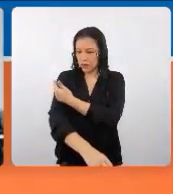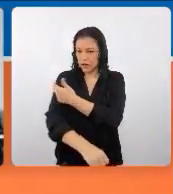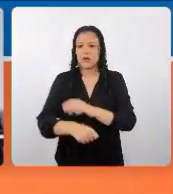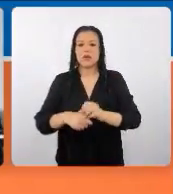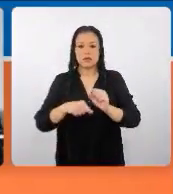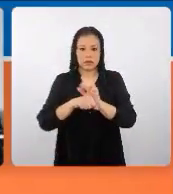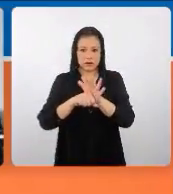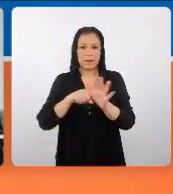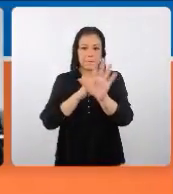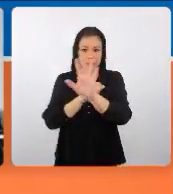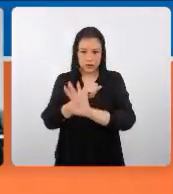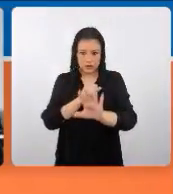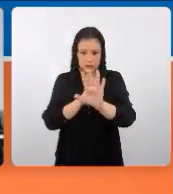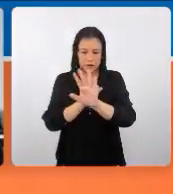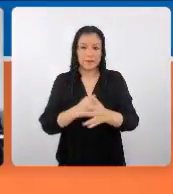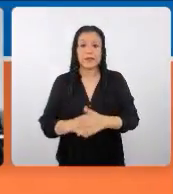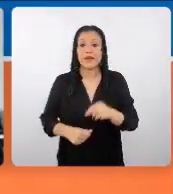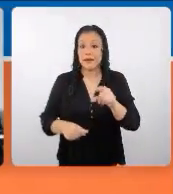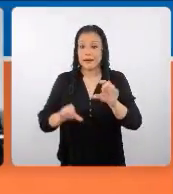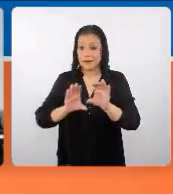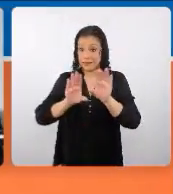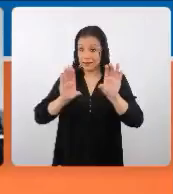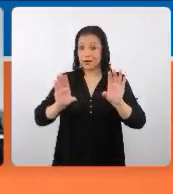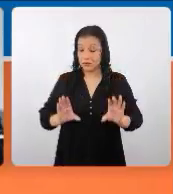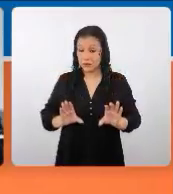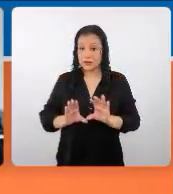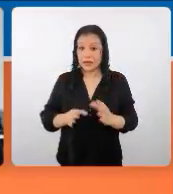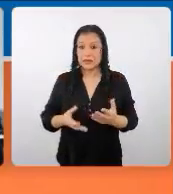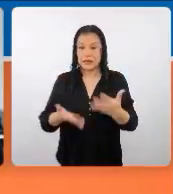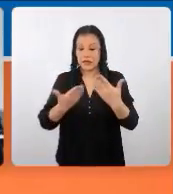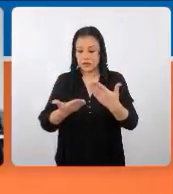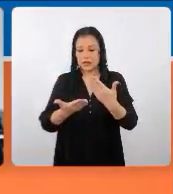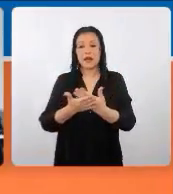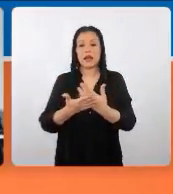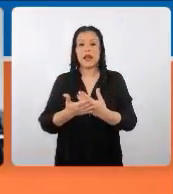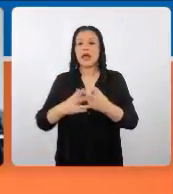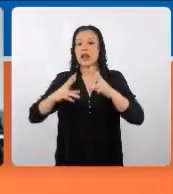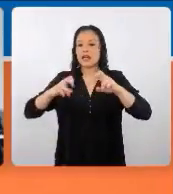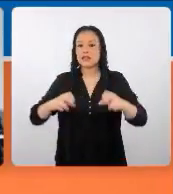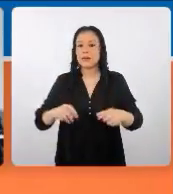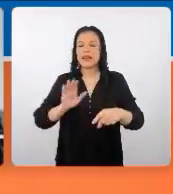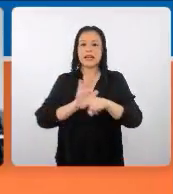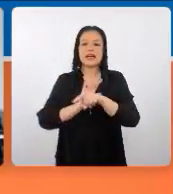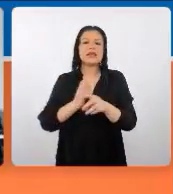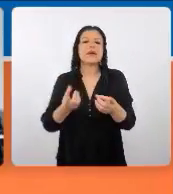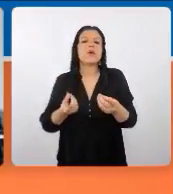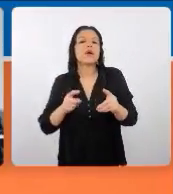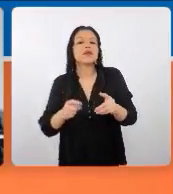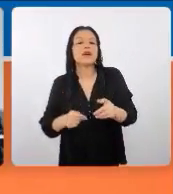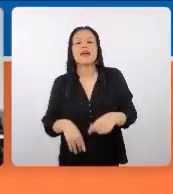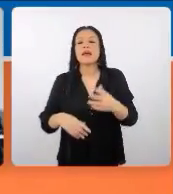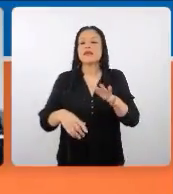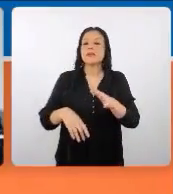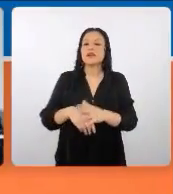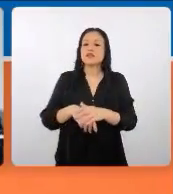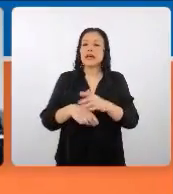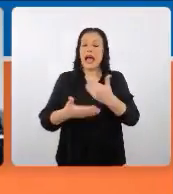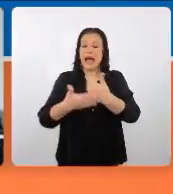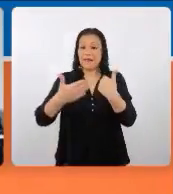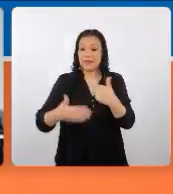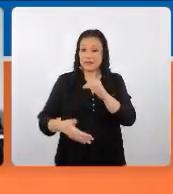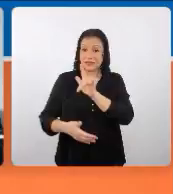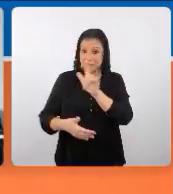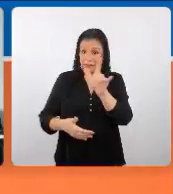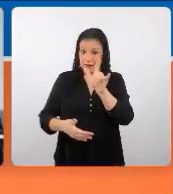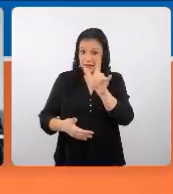virus. Esta constancia de la prueba negativa, obviamente, tiene que ser tomada dentro de las 72 horas antes